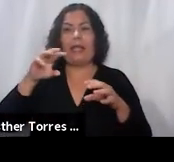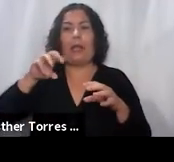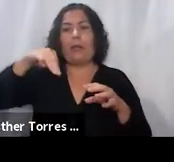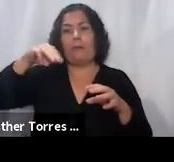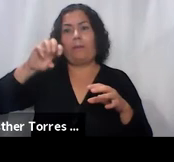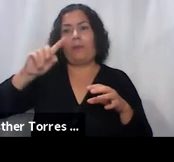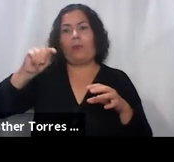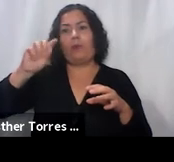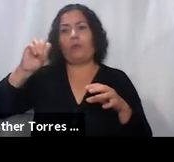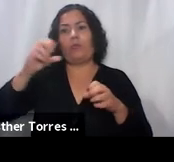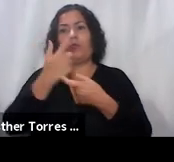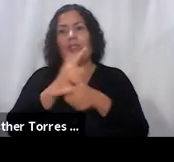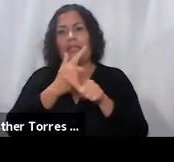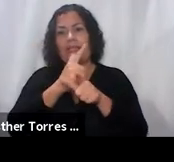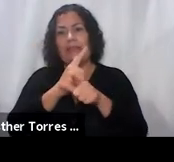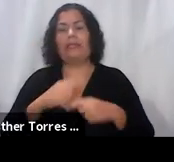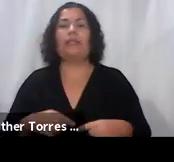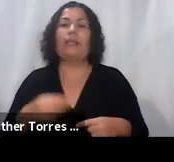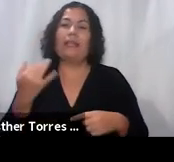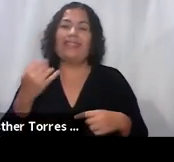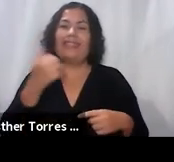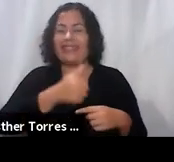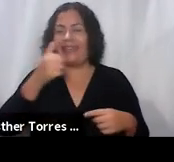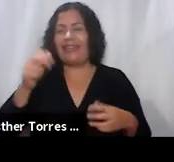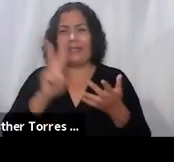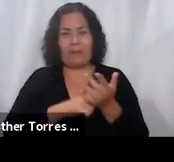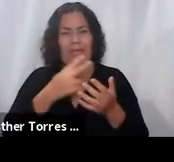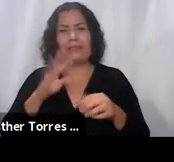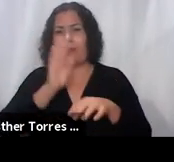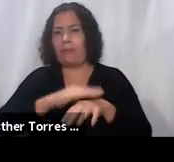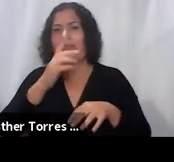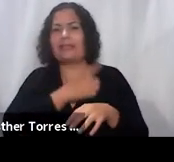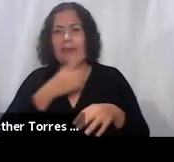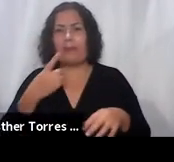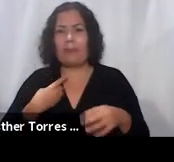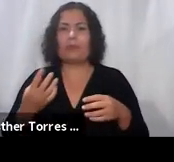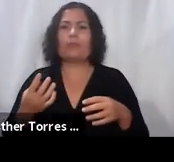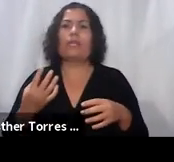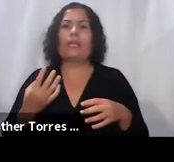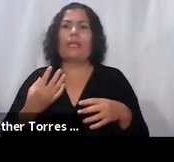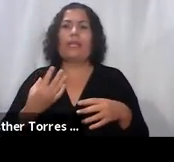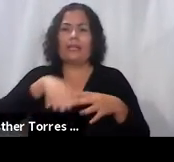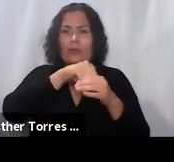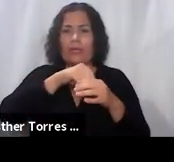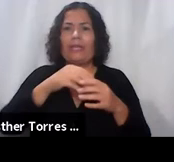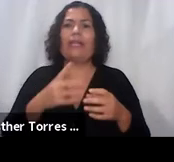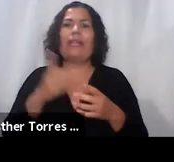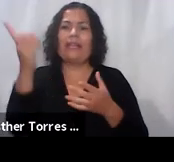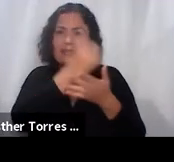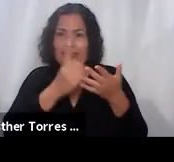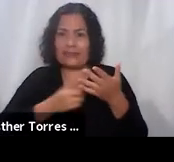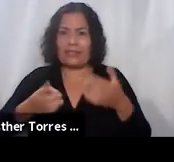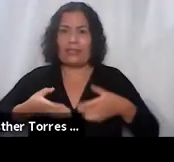que incluir en nuestro, ¿no? En el diseño de calles a todos los usuarios de la